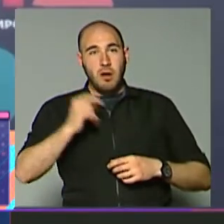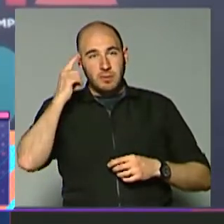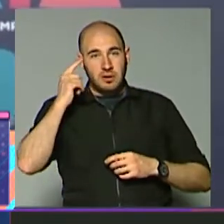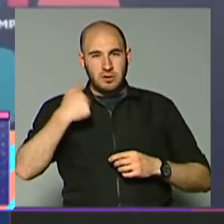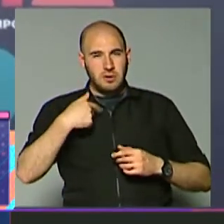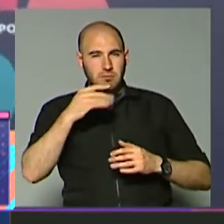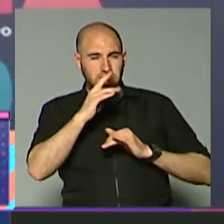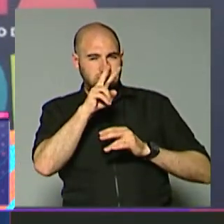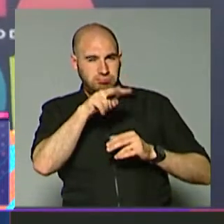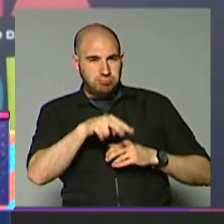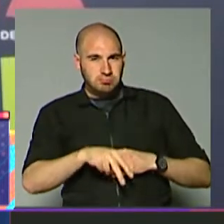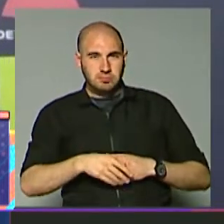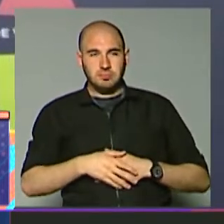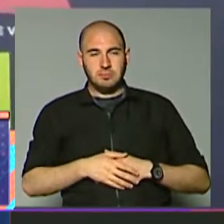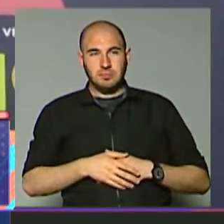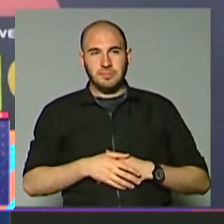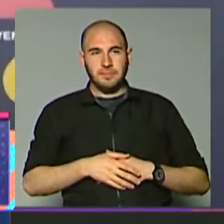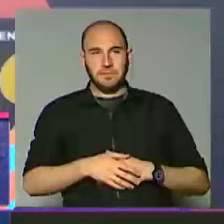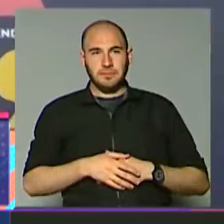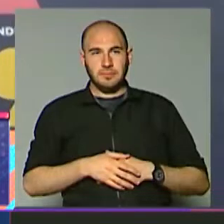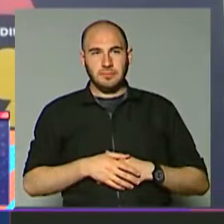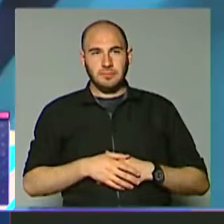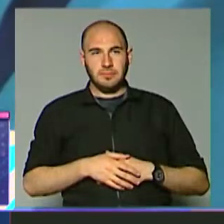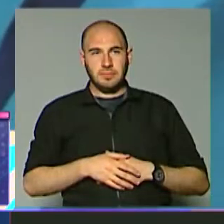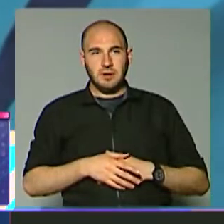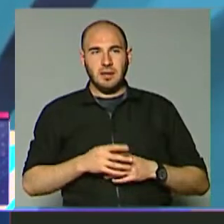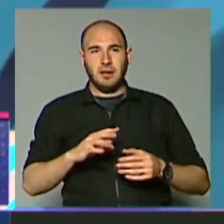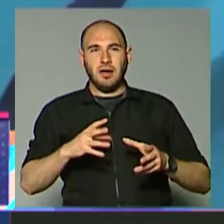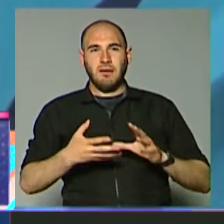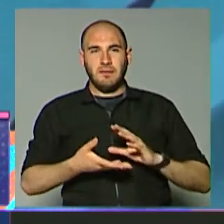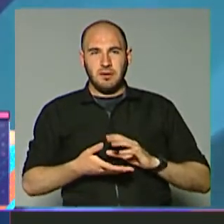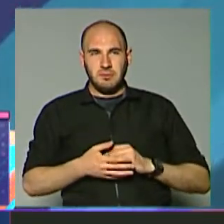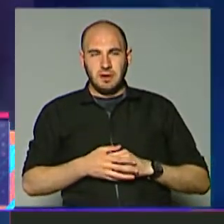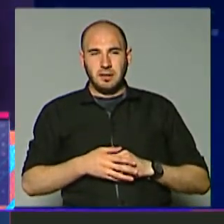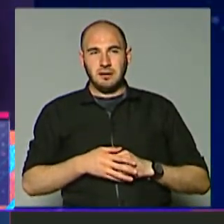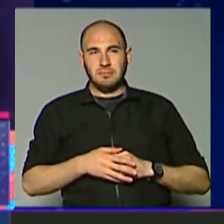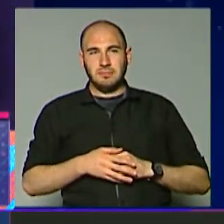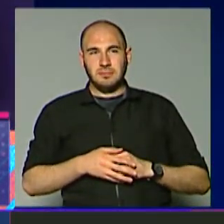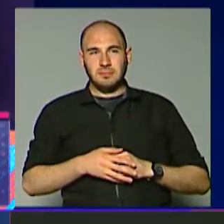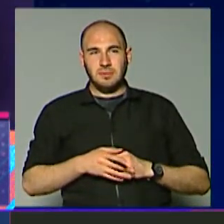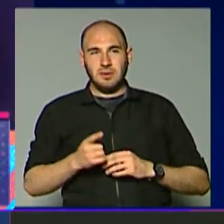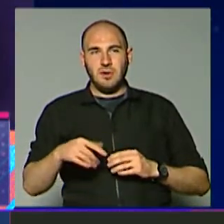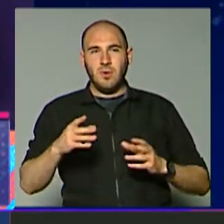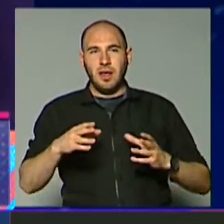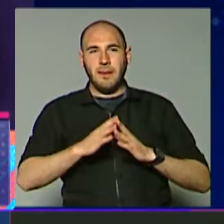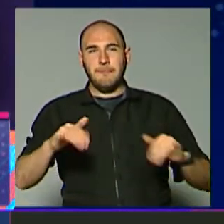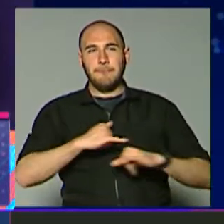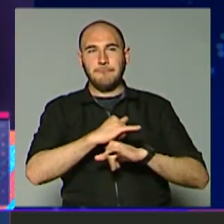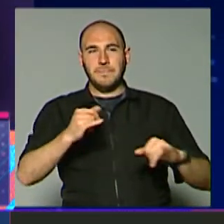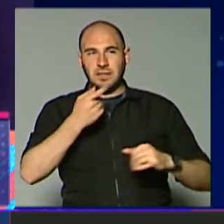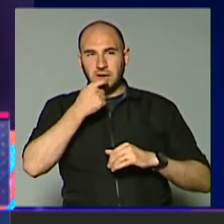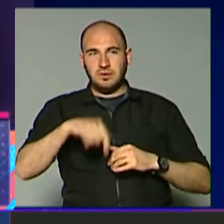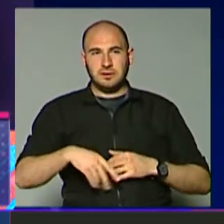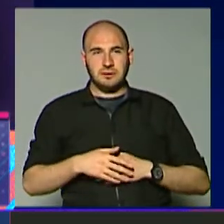estuve repasando lo que había, digamos, de alguna manera no explotado en la agenda de Mendoza en